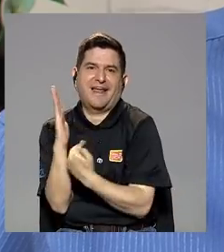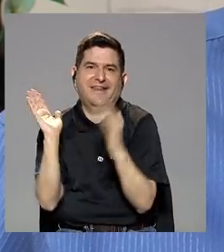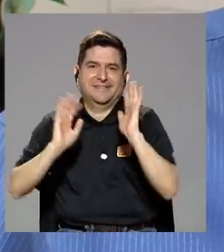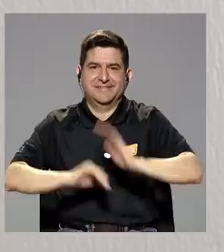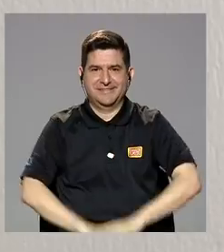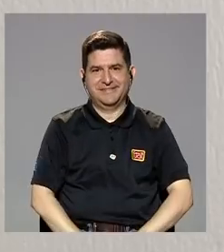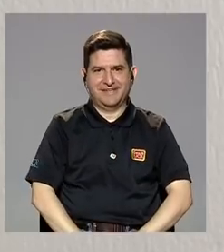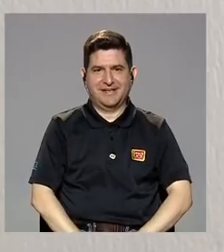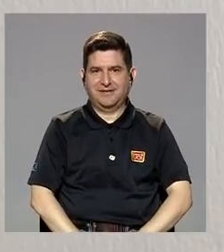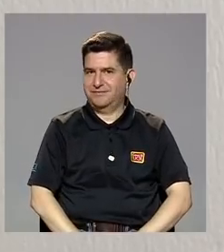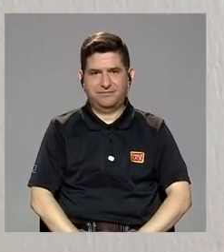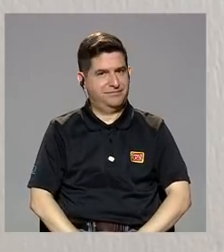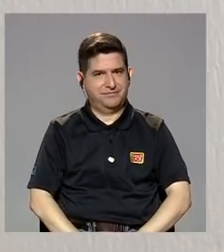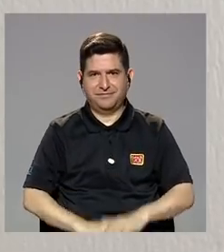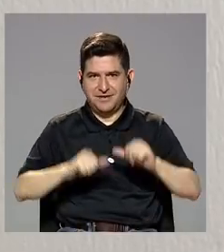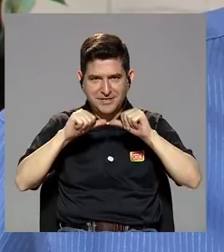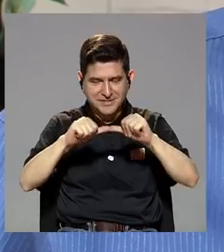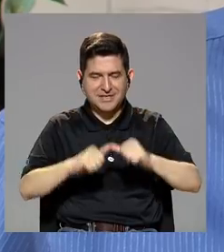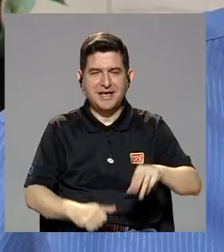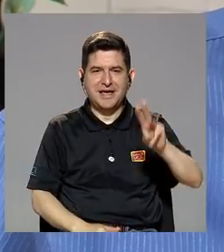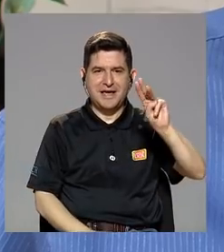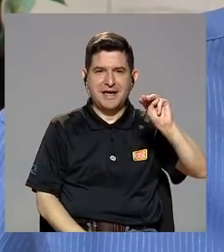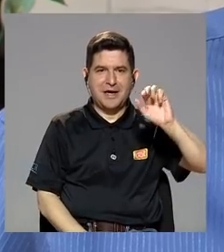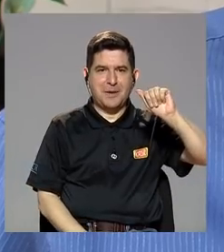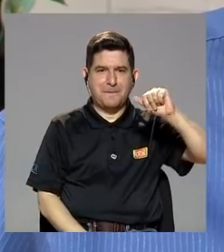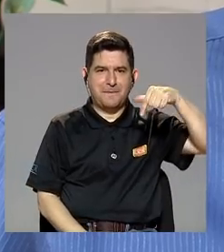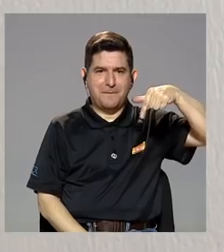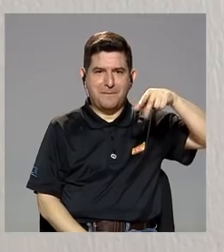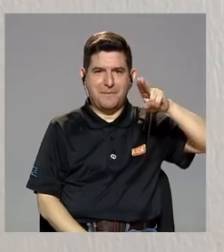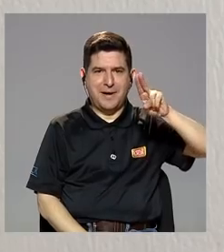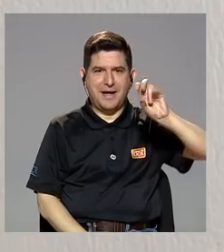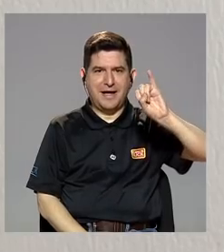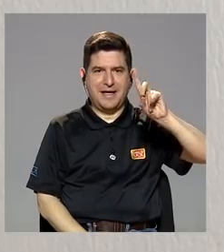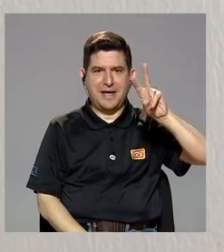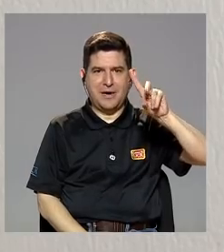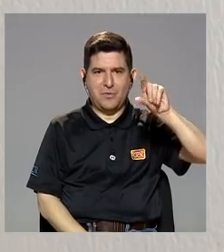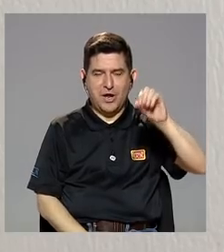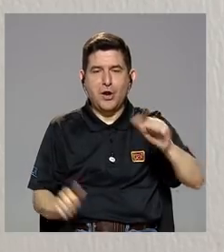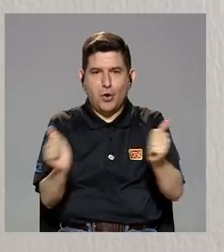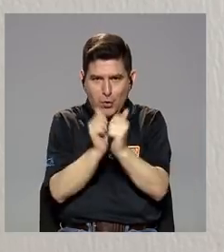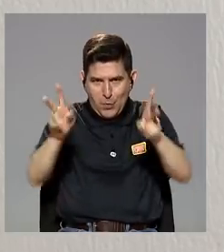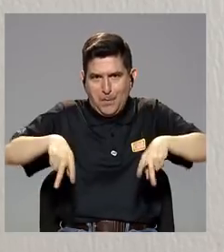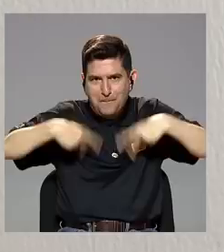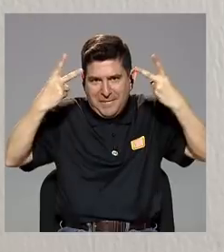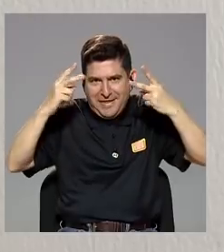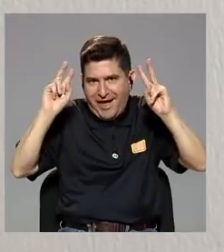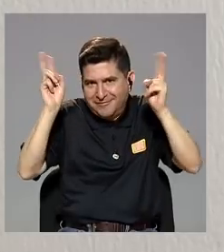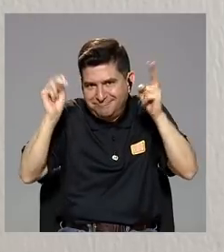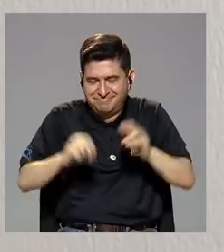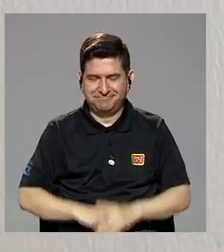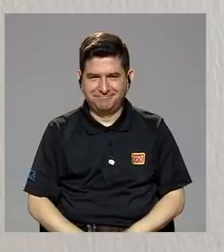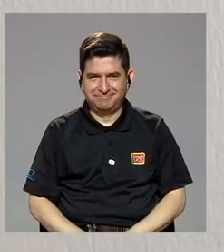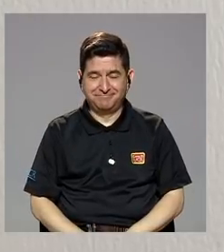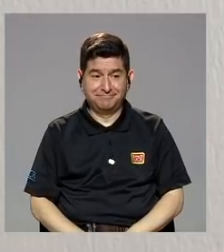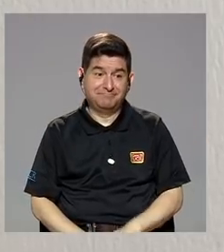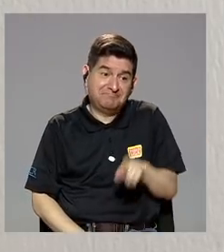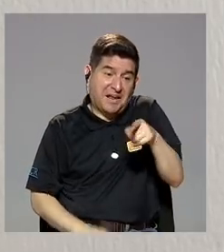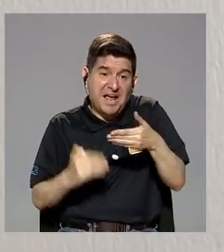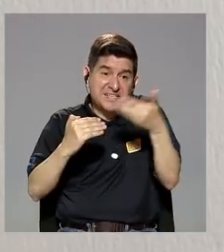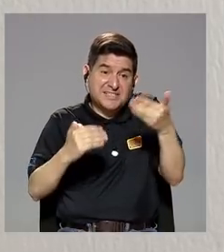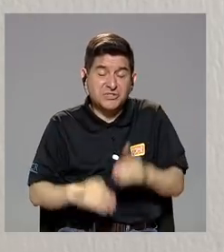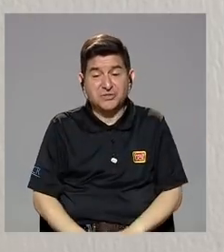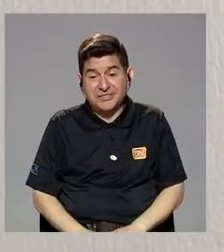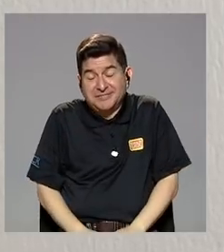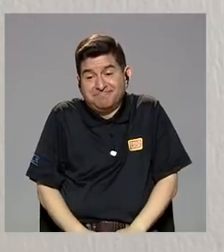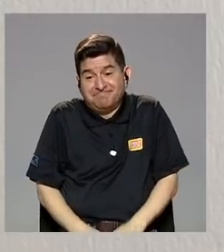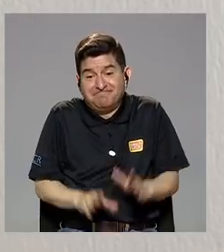como de maquiavelo sigue vivo que nunca en todo caso de eso cosas que se superan no